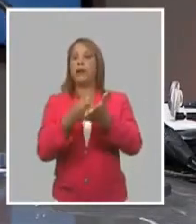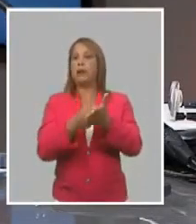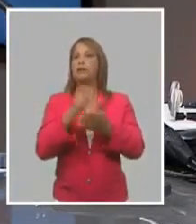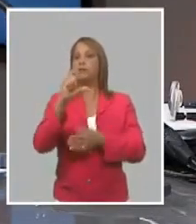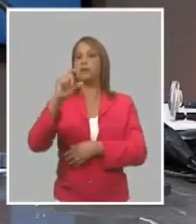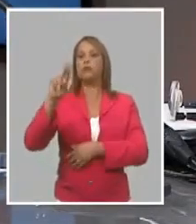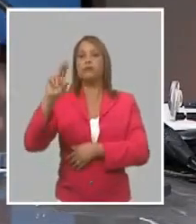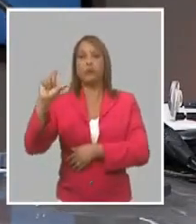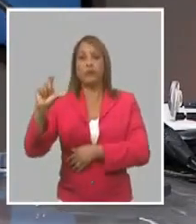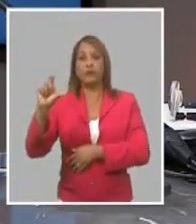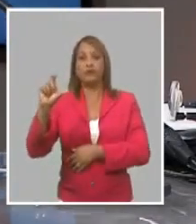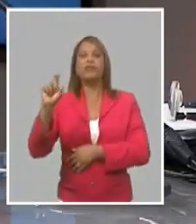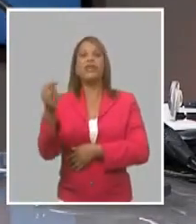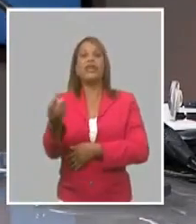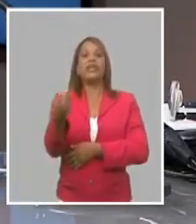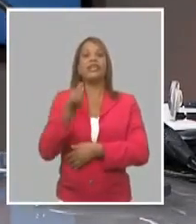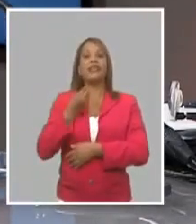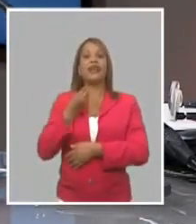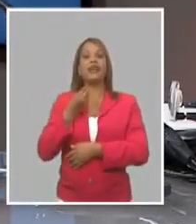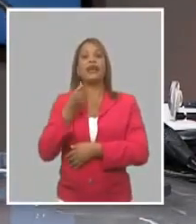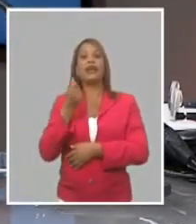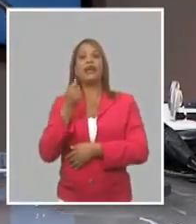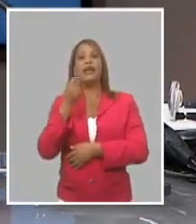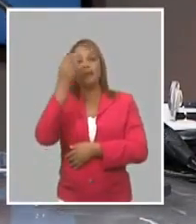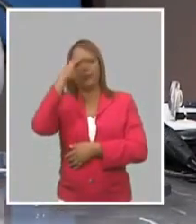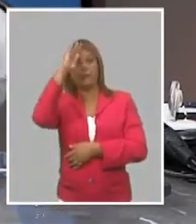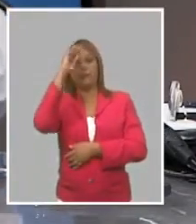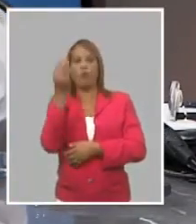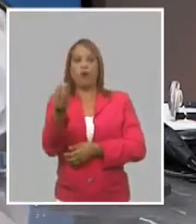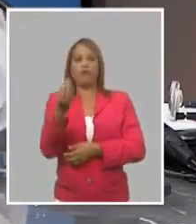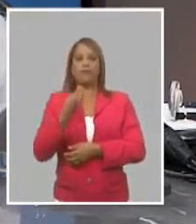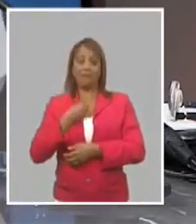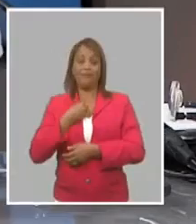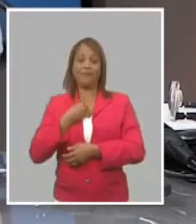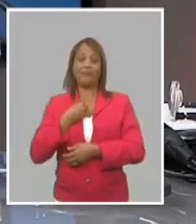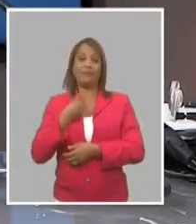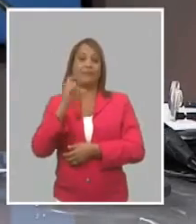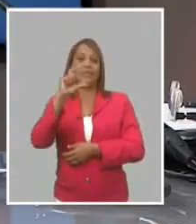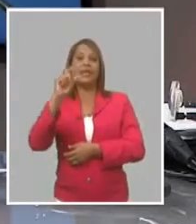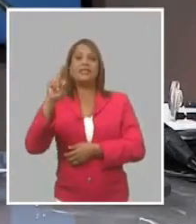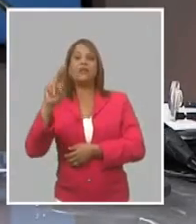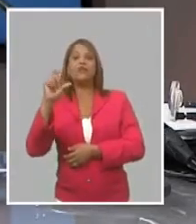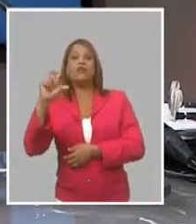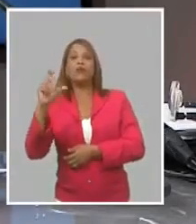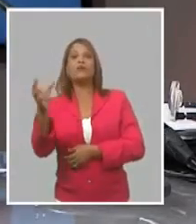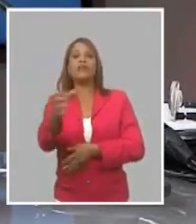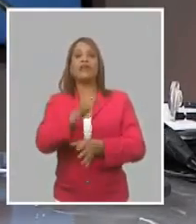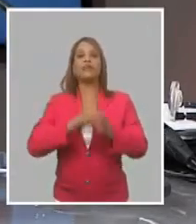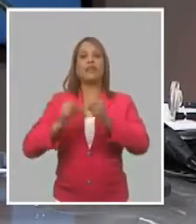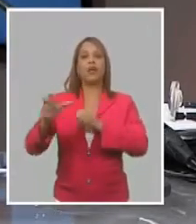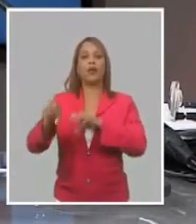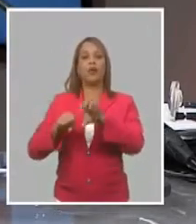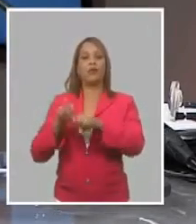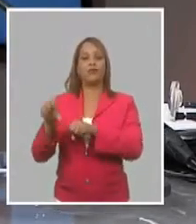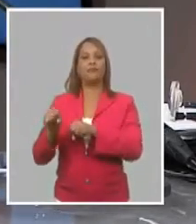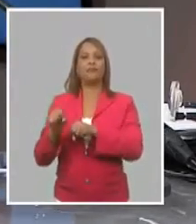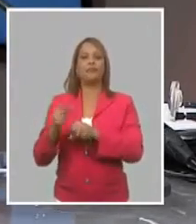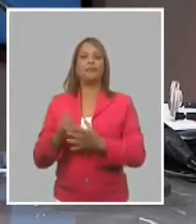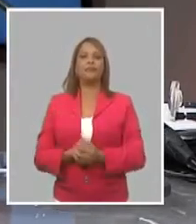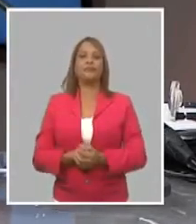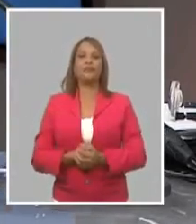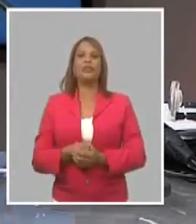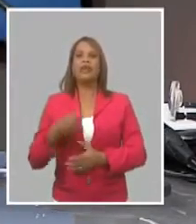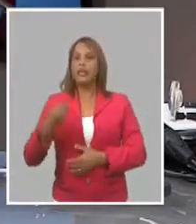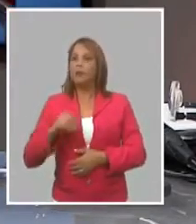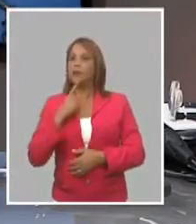CUC, y le van a dar el vuelto en peso. Y ya ese CUC se recoge. Aprovecho para decirte que